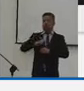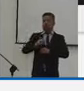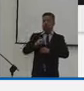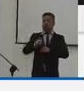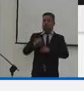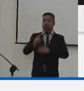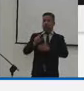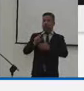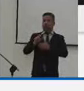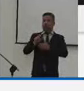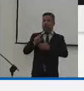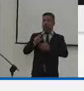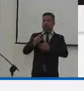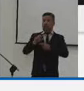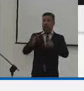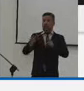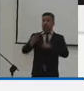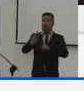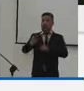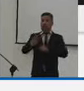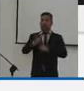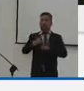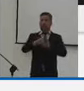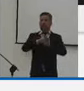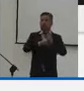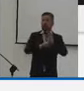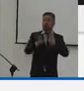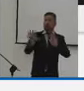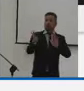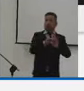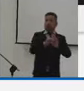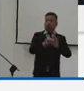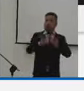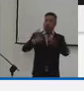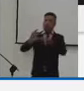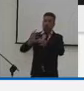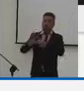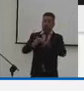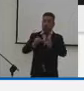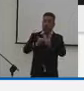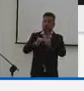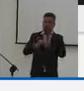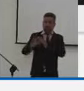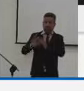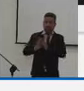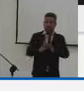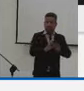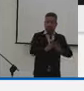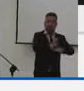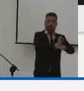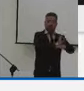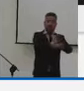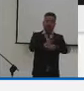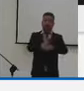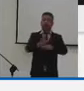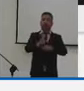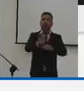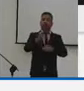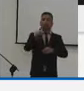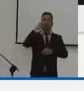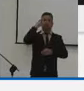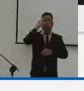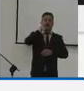contiene tres títulos, donde se reglamenta toda la articulación con las entidades del